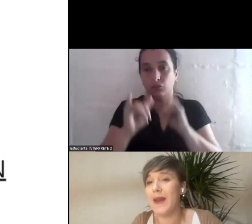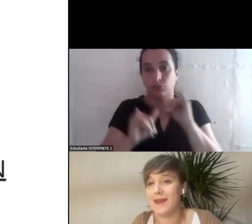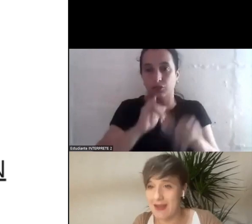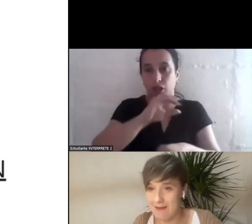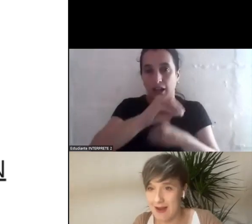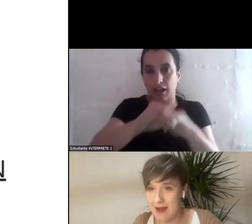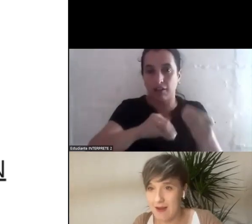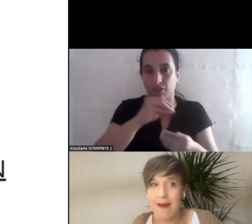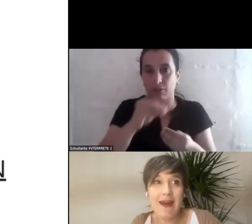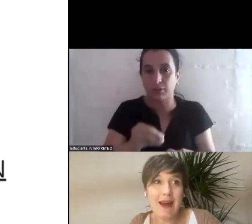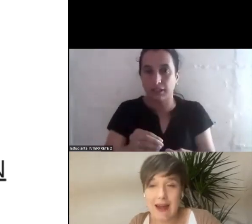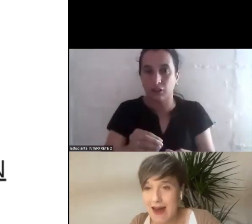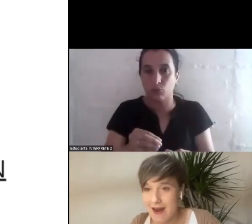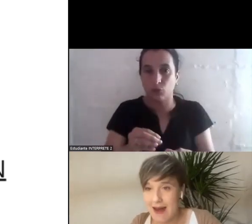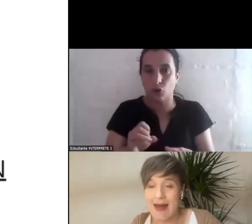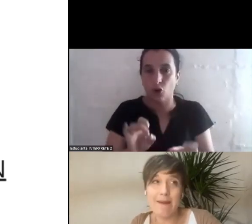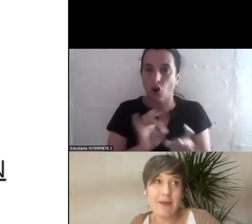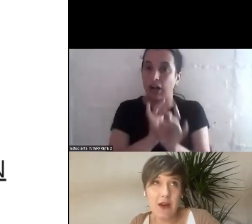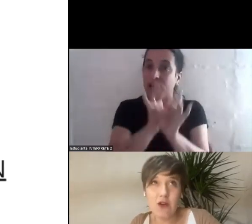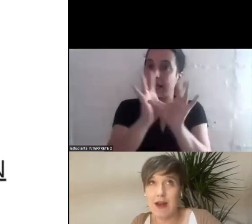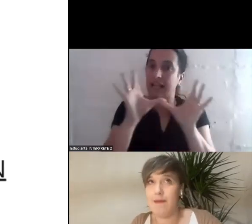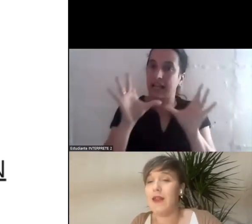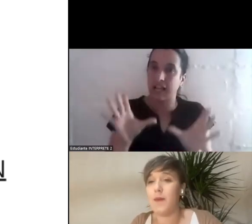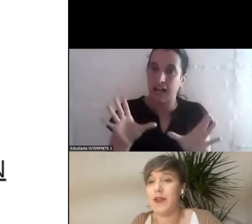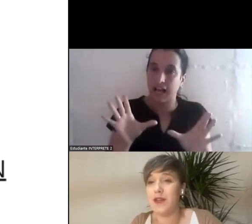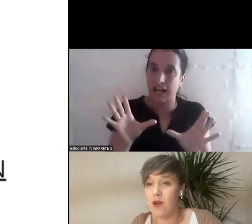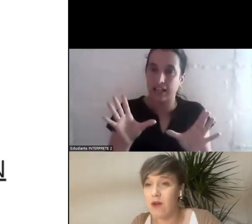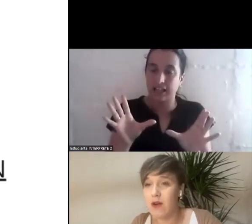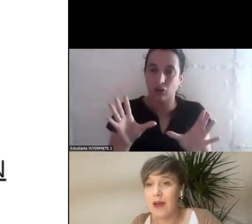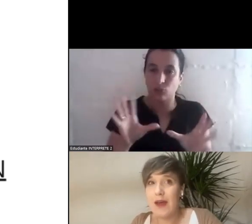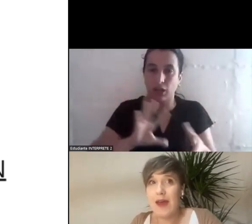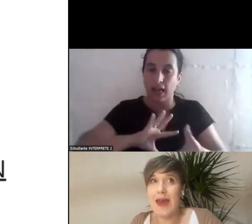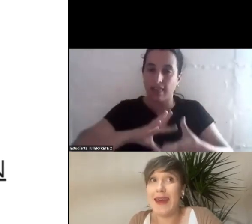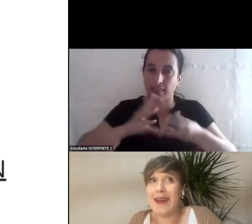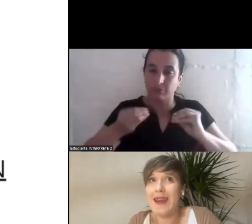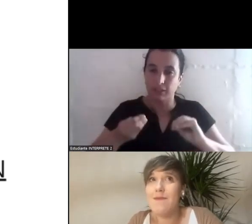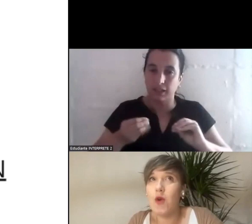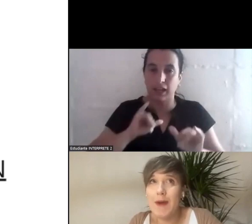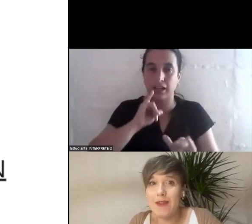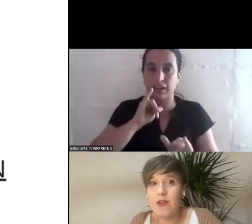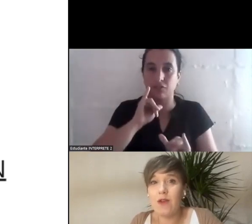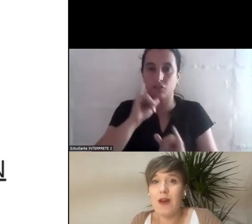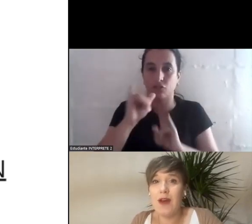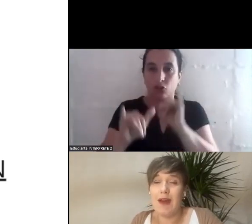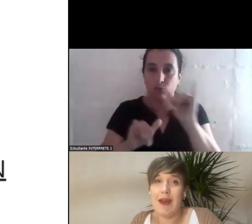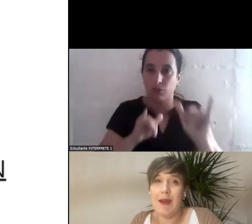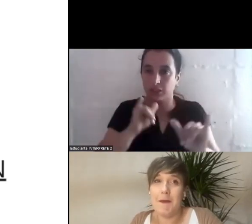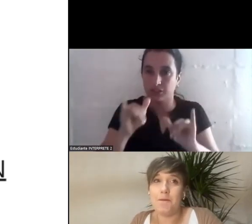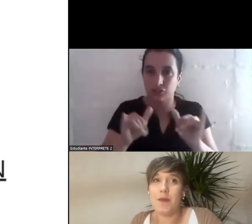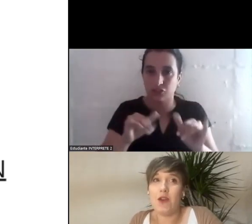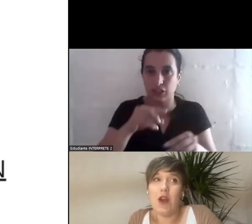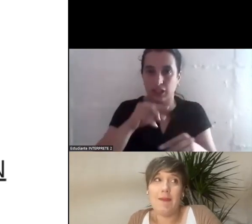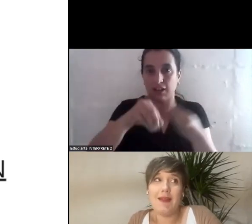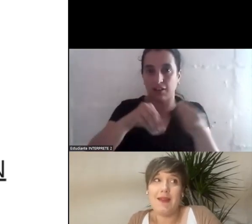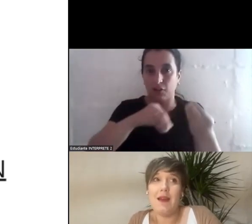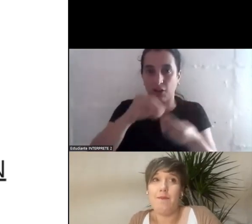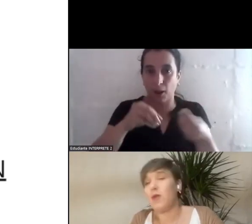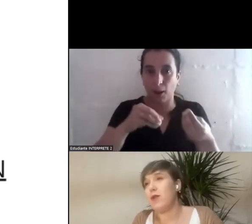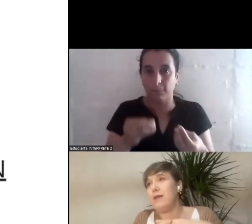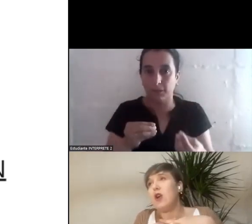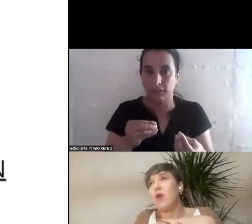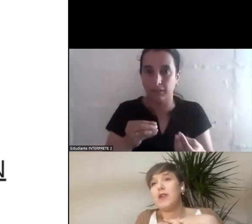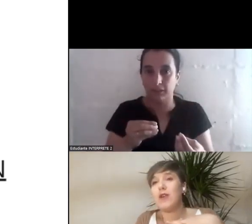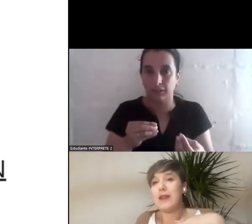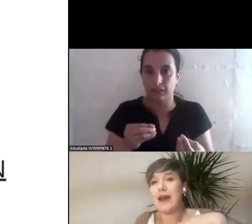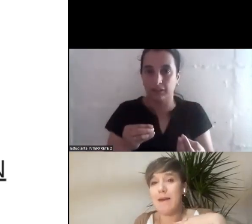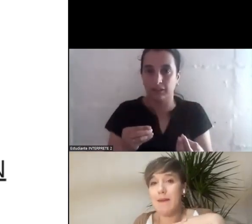y comprensible, clara, adaptarnos al nivel de comprensión que requiere el momento, que no solamente ya el